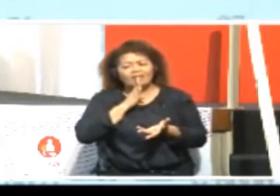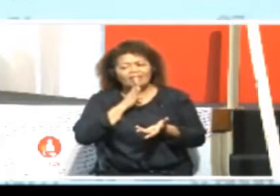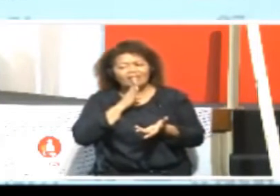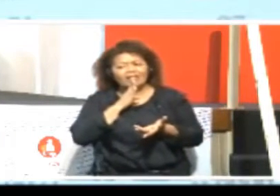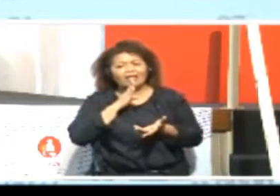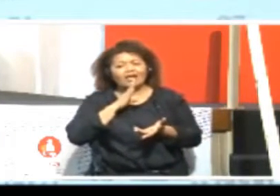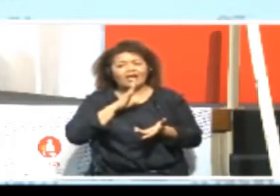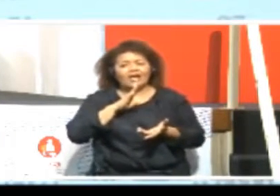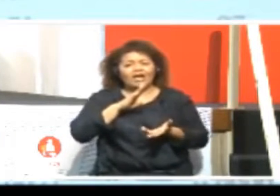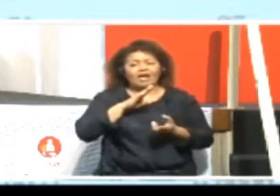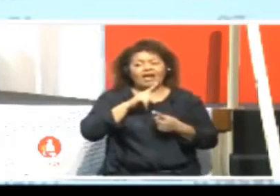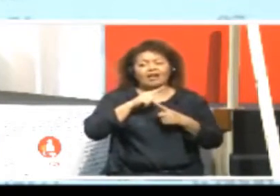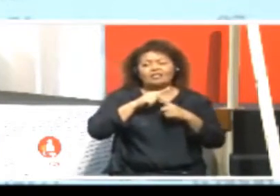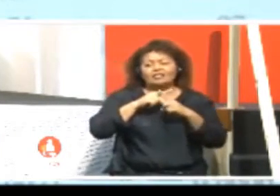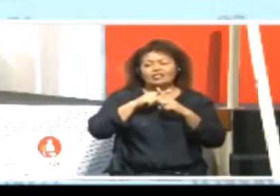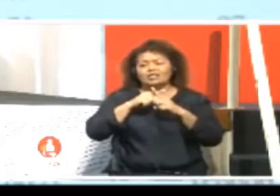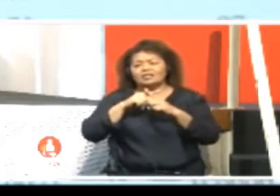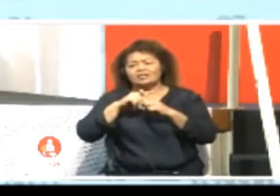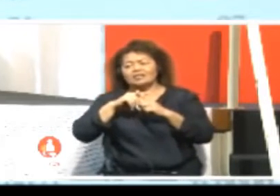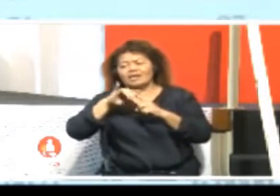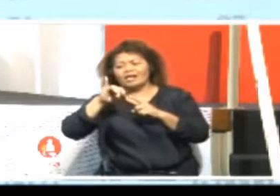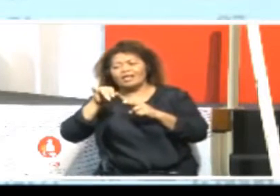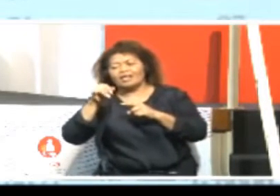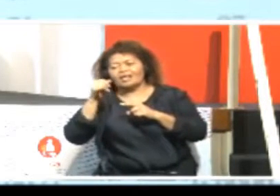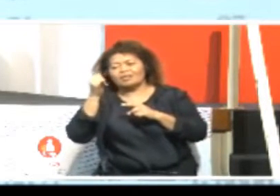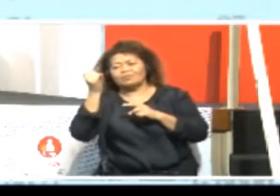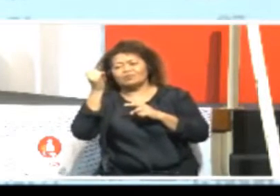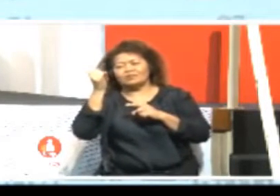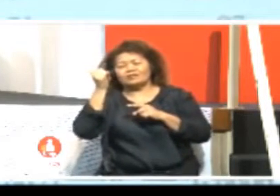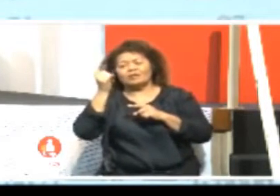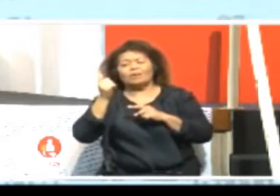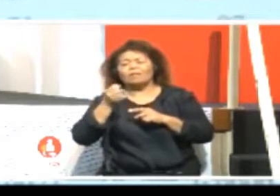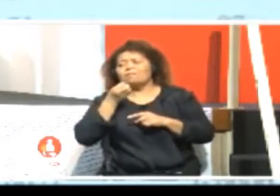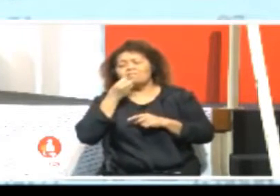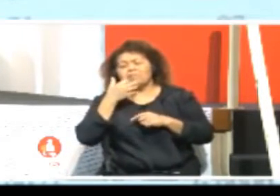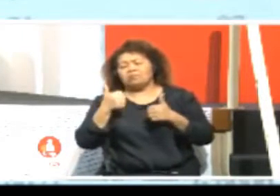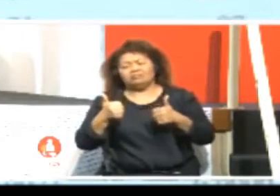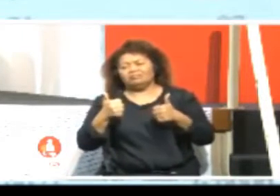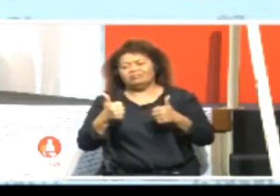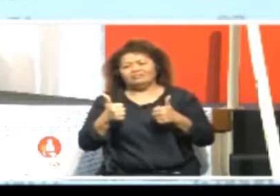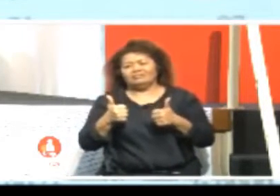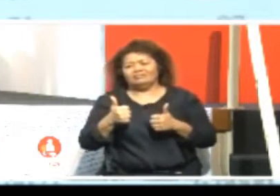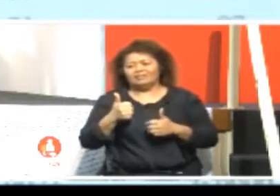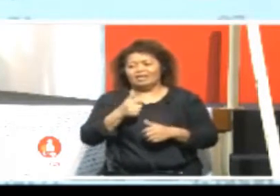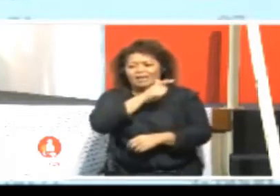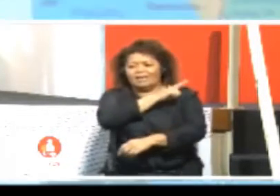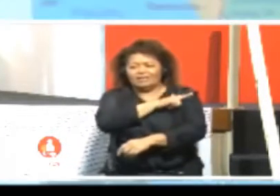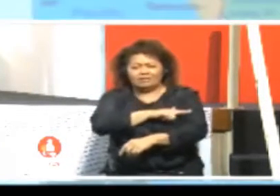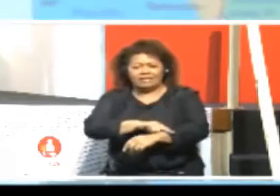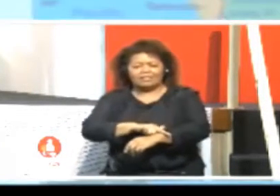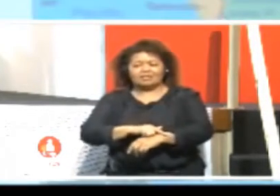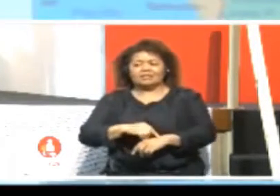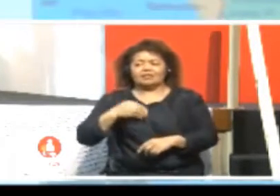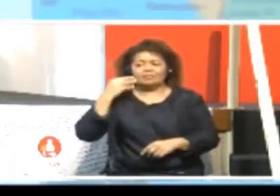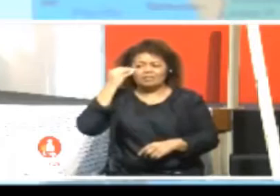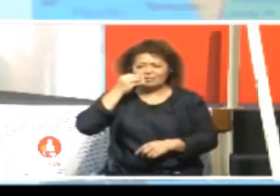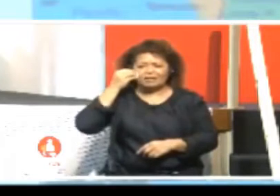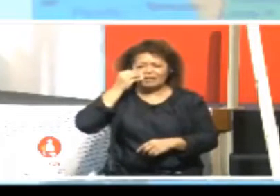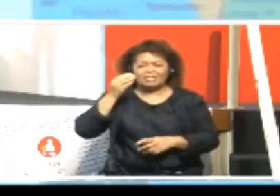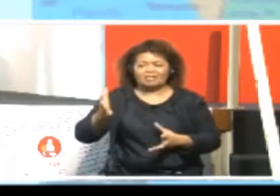municipios. En ninguno de los factores de nivel personal, como educación o experiencia, influyó para la obtención de